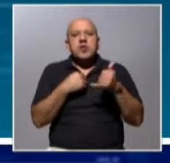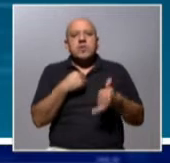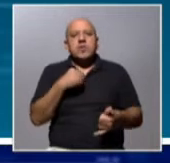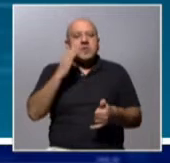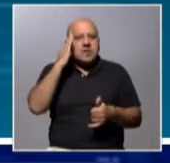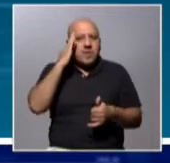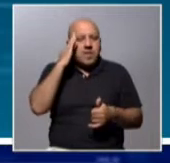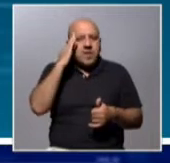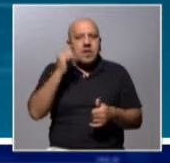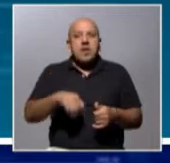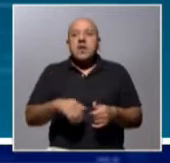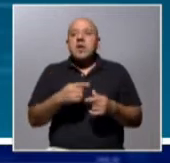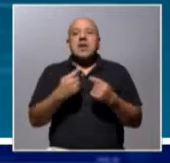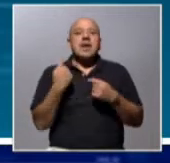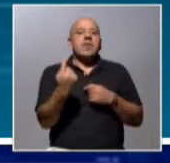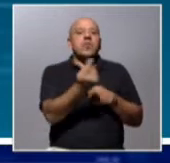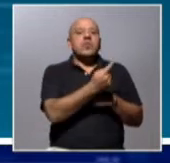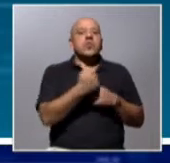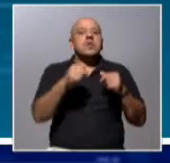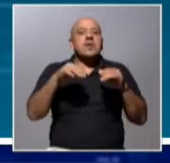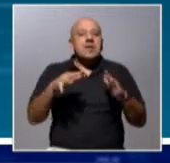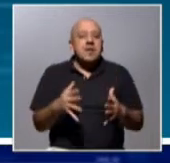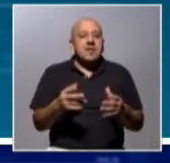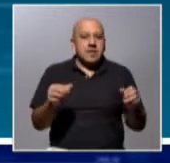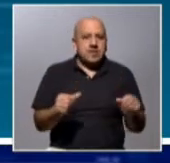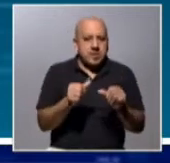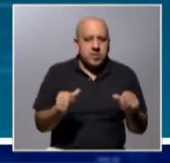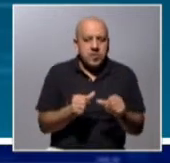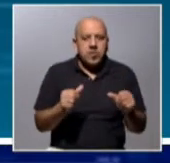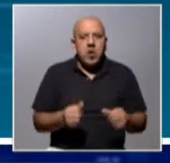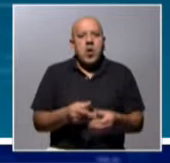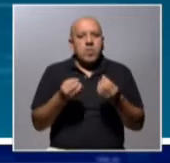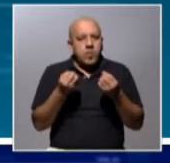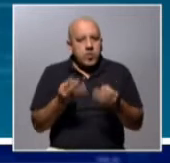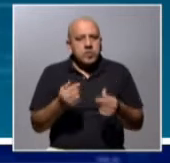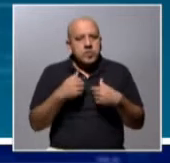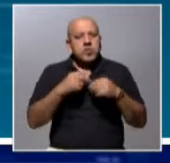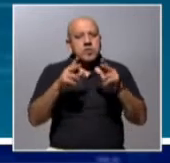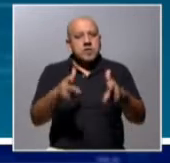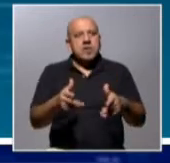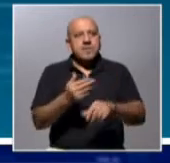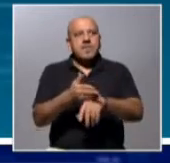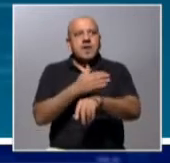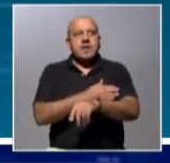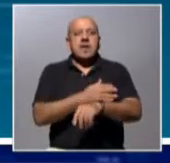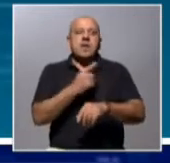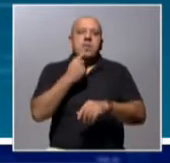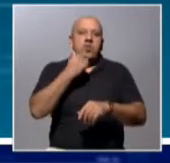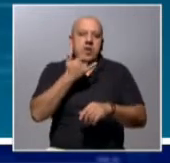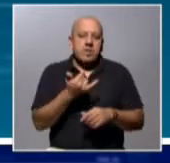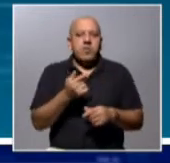saber dónde estamos parados cada uno de nosotros. Sí, por eso yo decía, bueno, las herramientas que cada uno trae desde antes, ya sea a